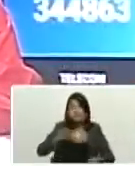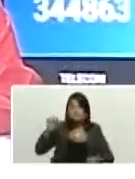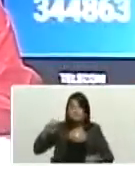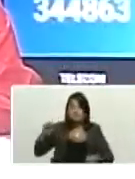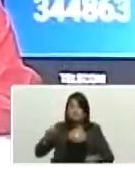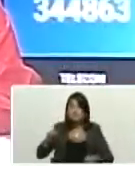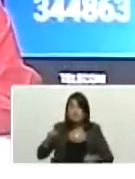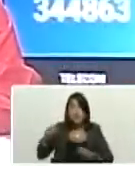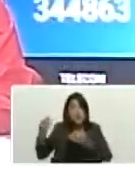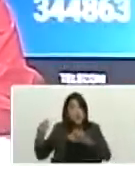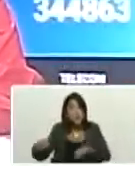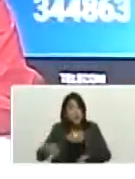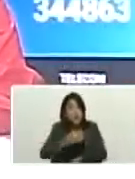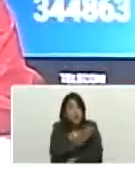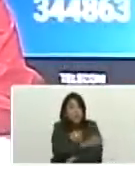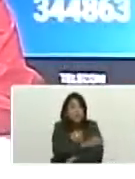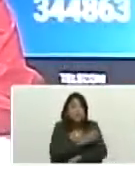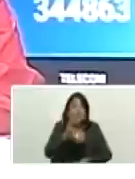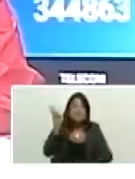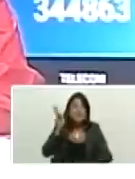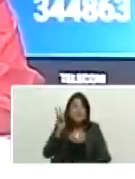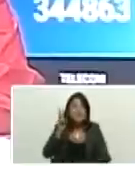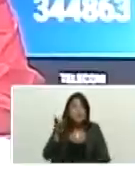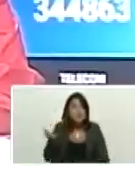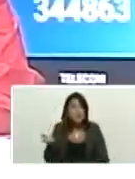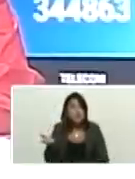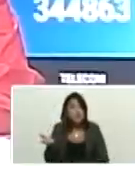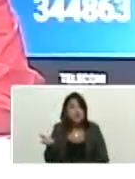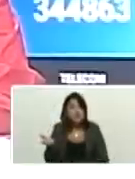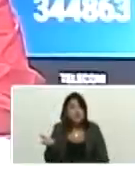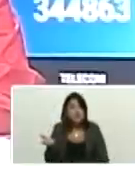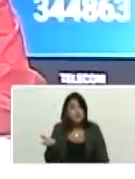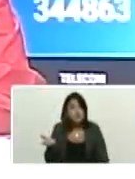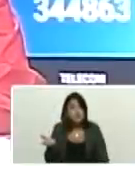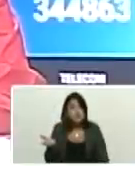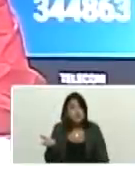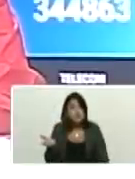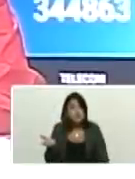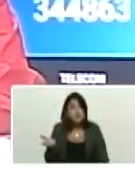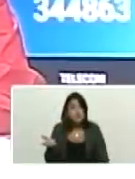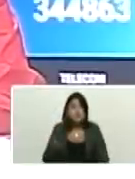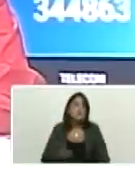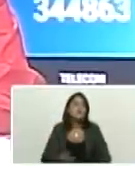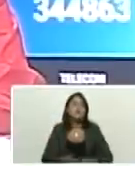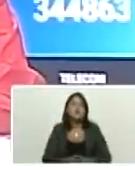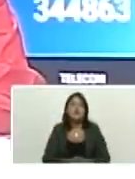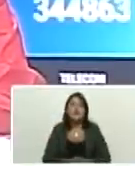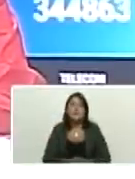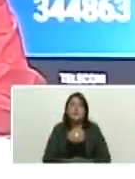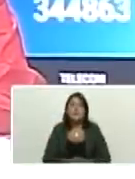extremista de derecha de Venezuela. Ellos a su vez aquí fueron